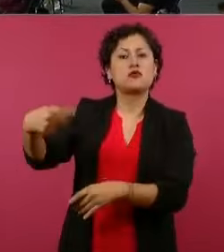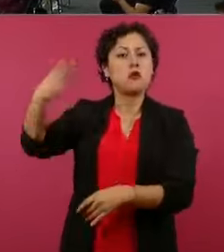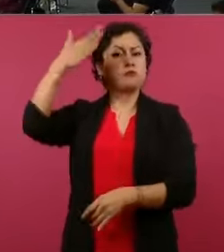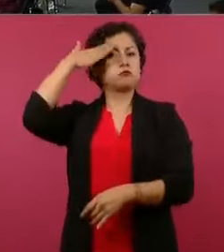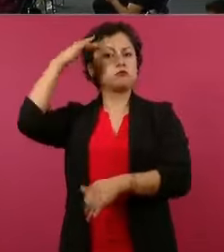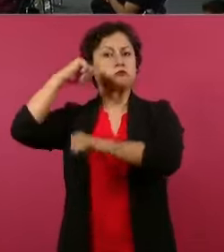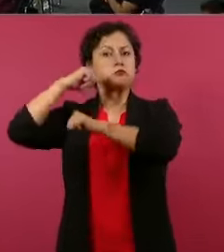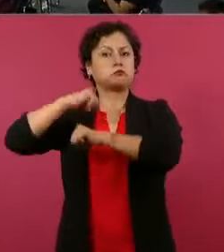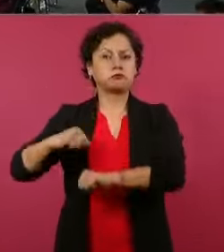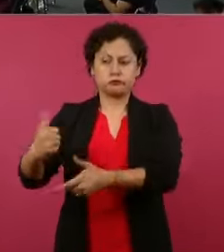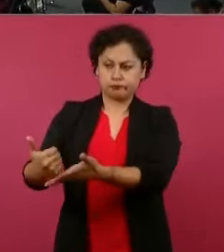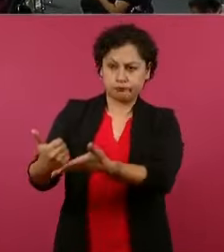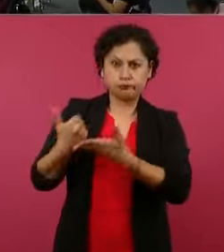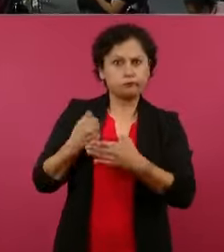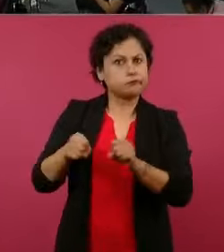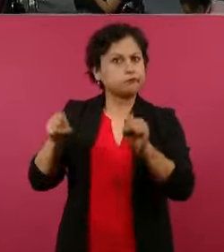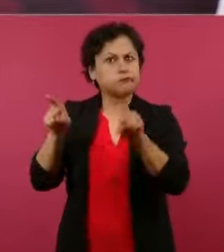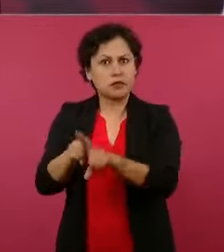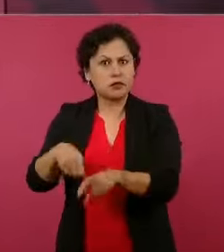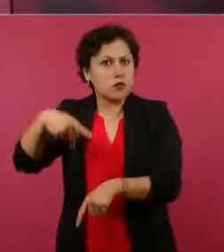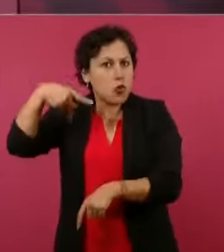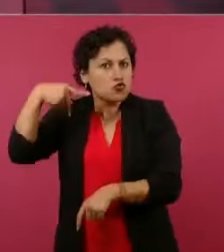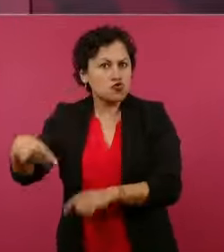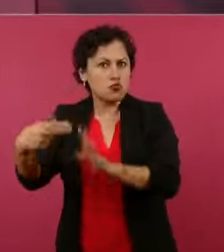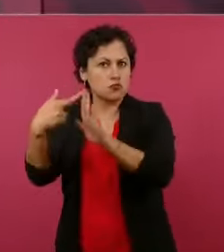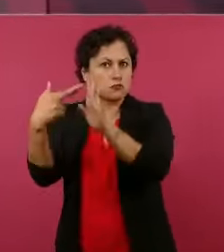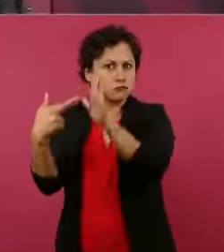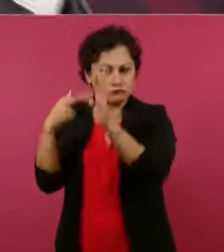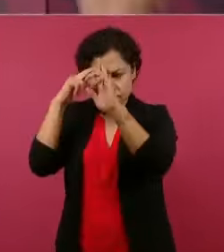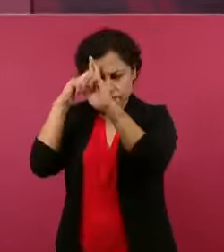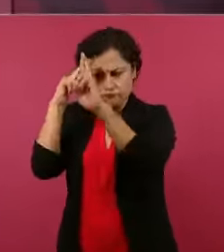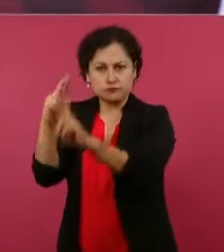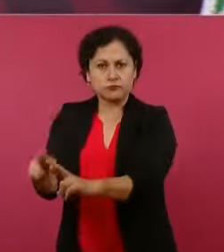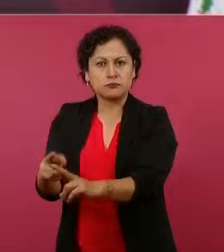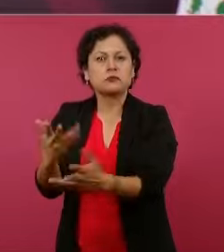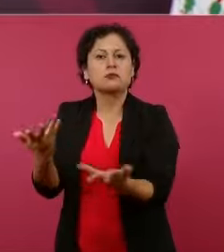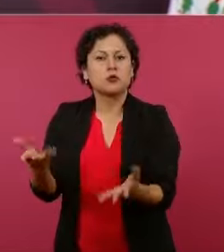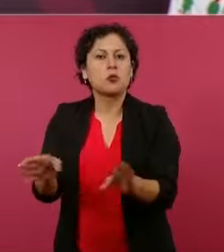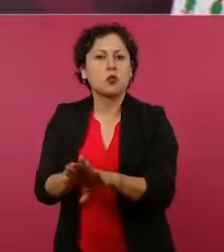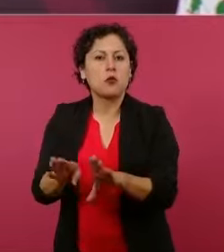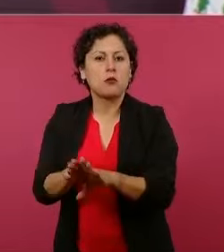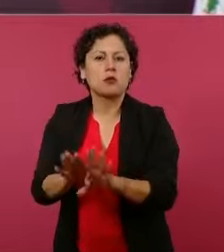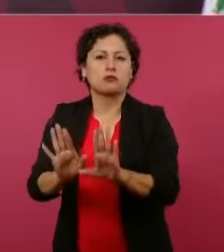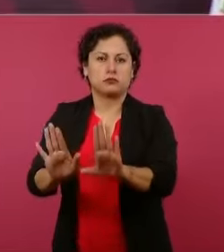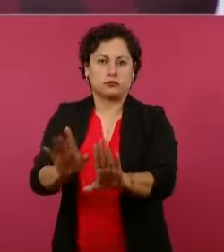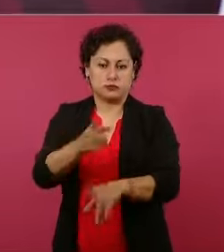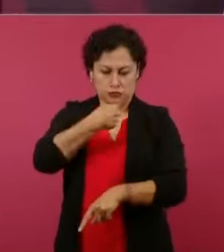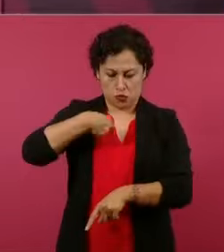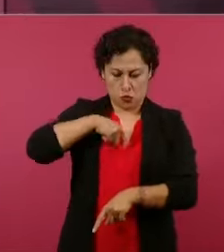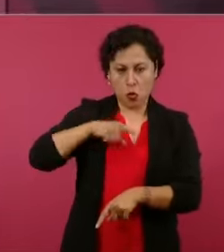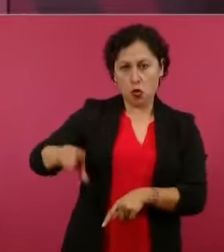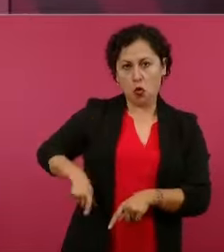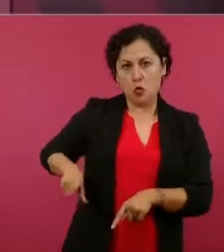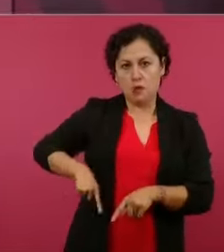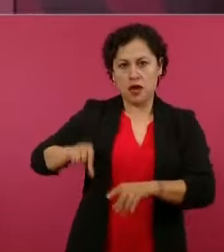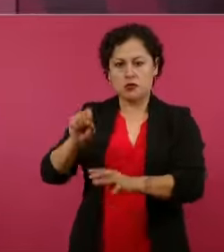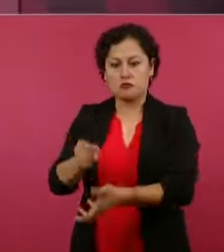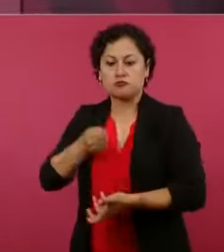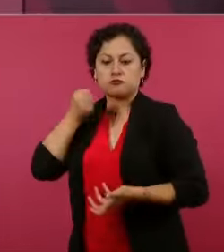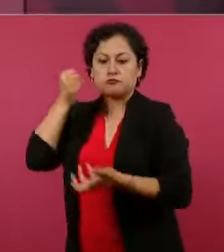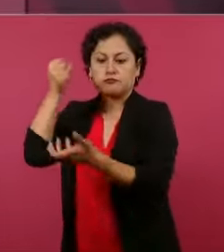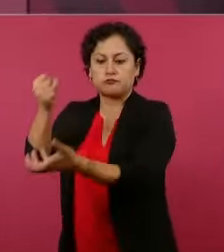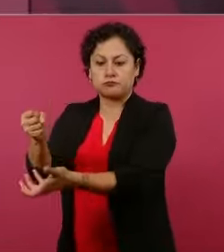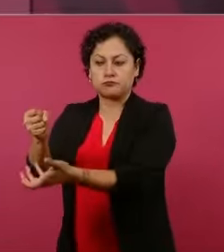costumbres que lo que hacemos Es entregarles el dinero y no